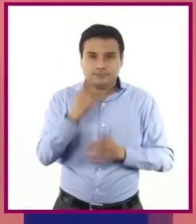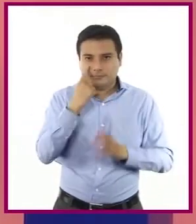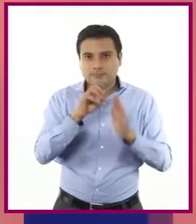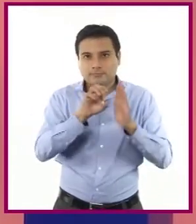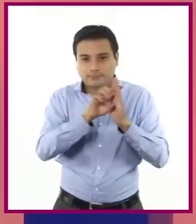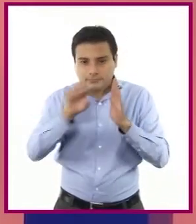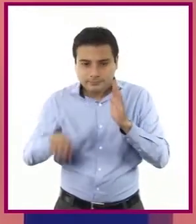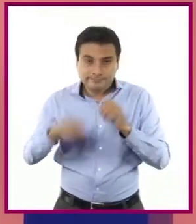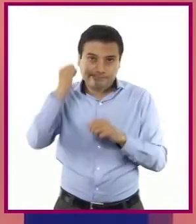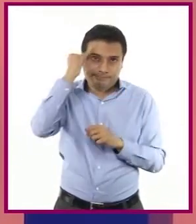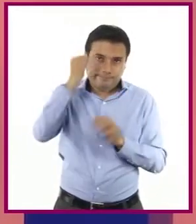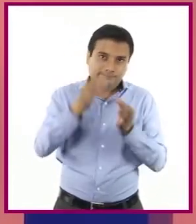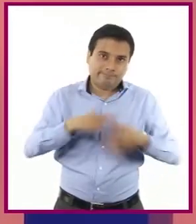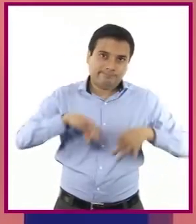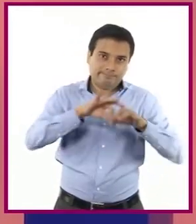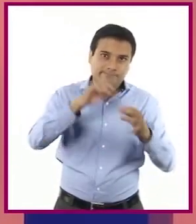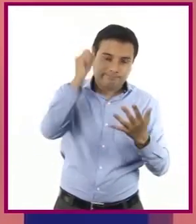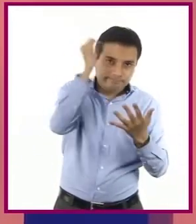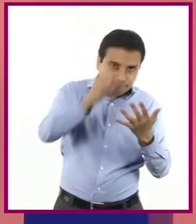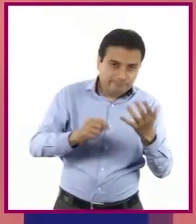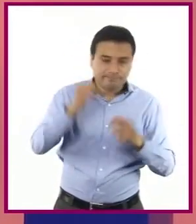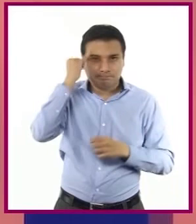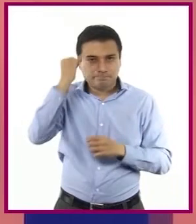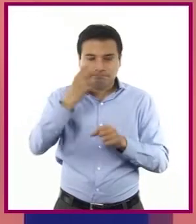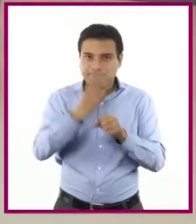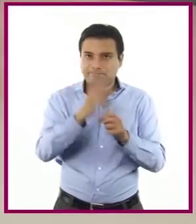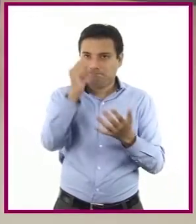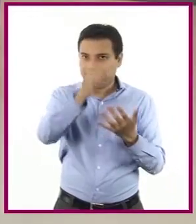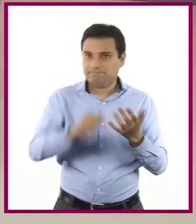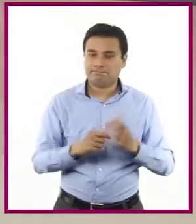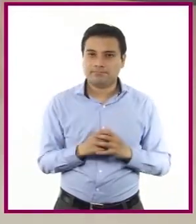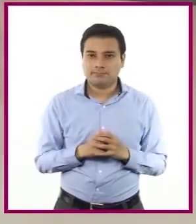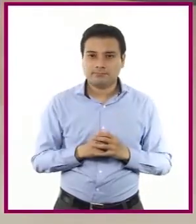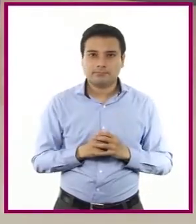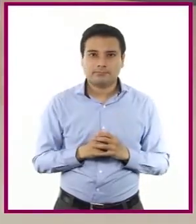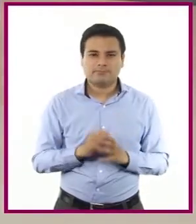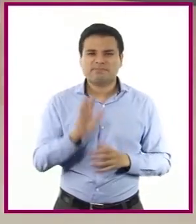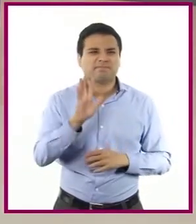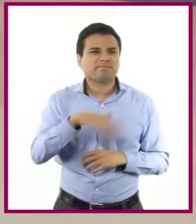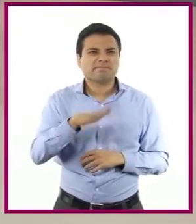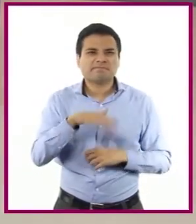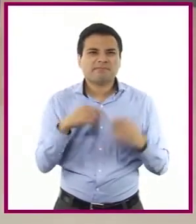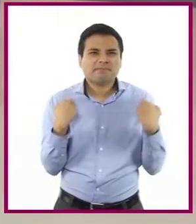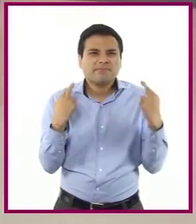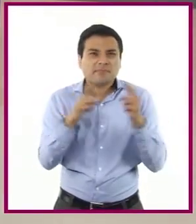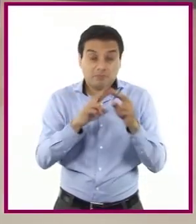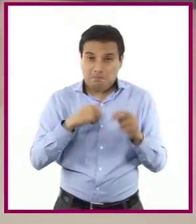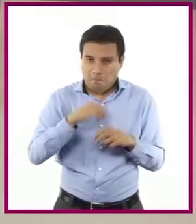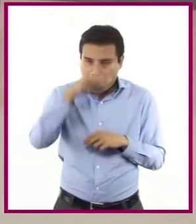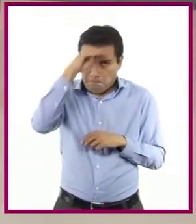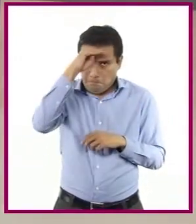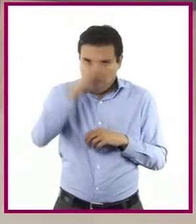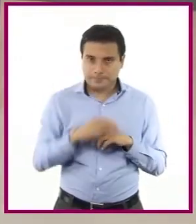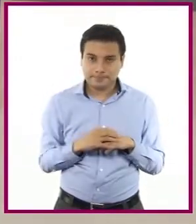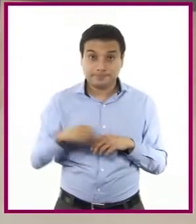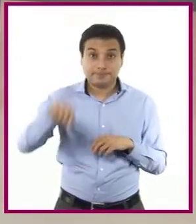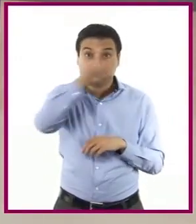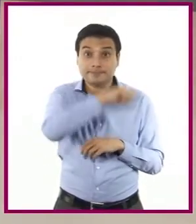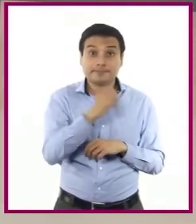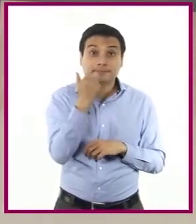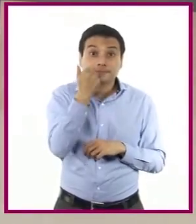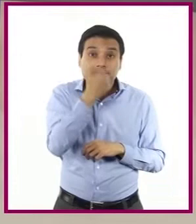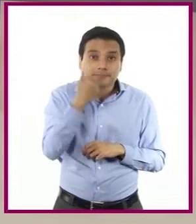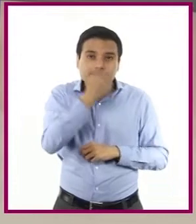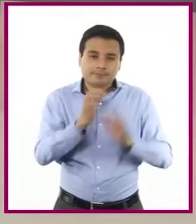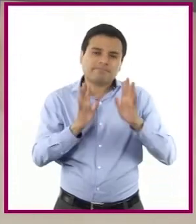ideas principales y las ideas secundarias. Profesora, pienso que las y los alumnos están